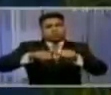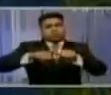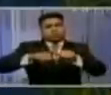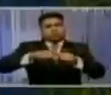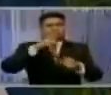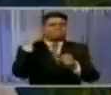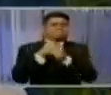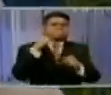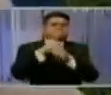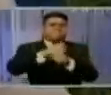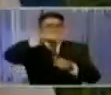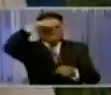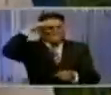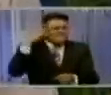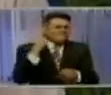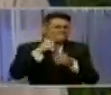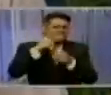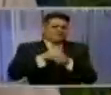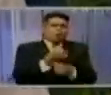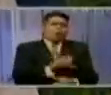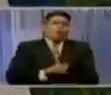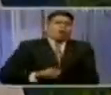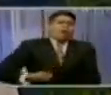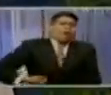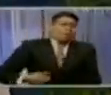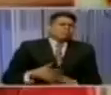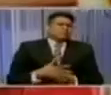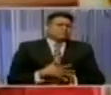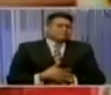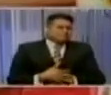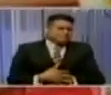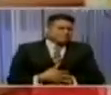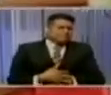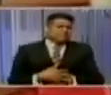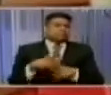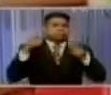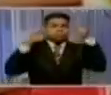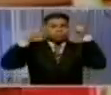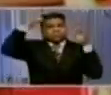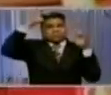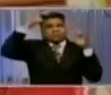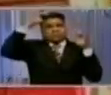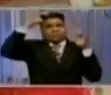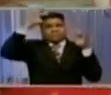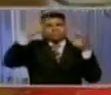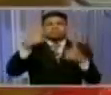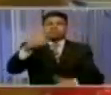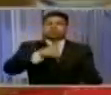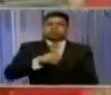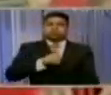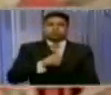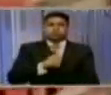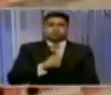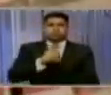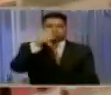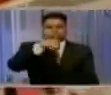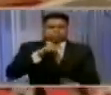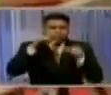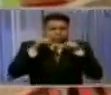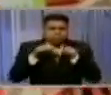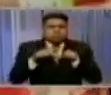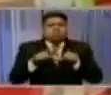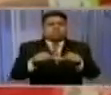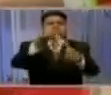la miseria, al hambre. Por eso el comandante Chávez y yo, como su continuador